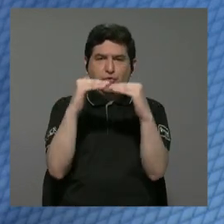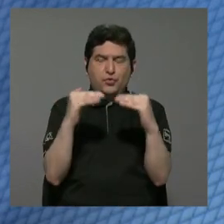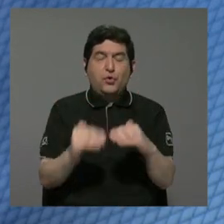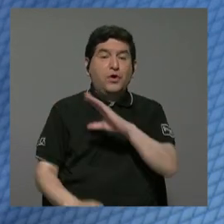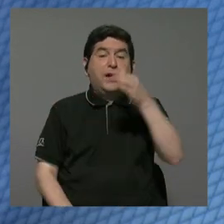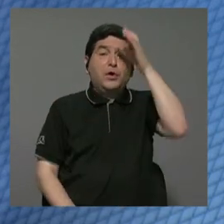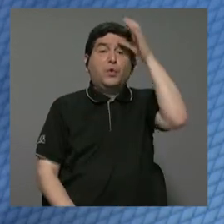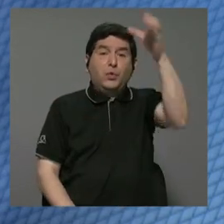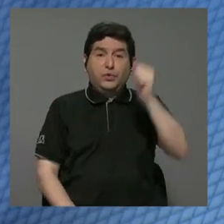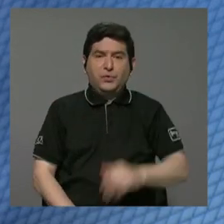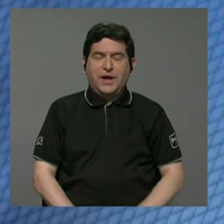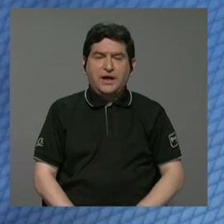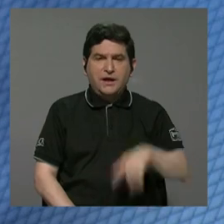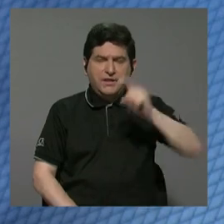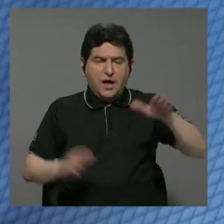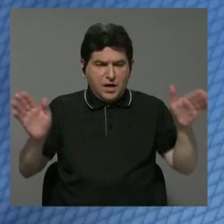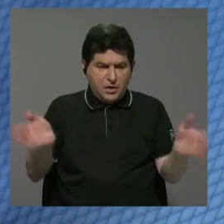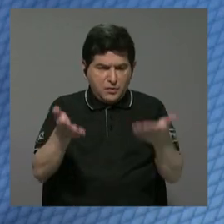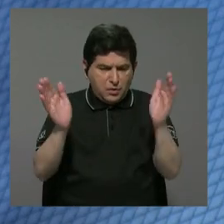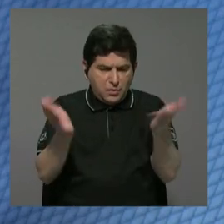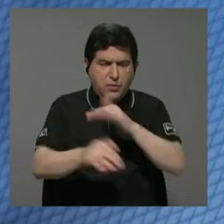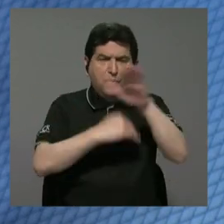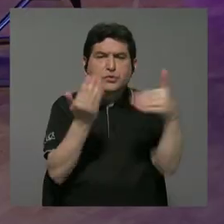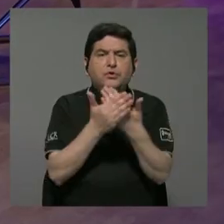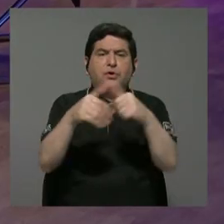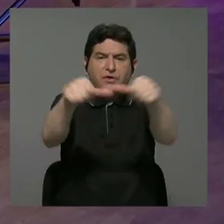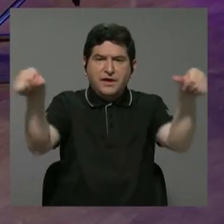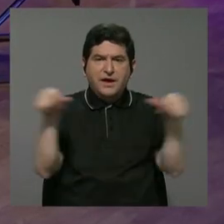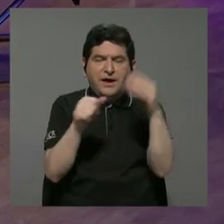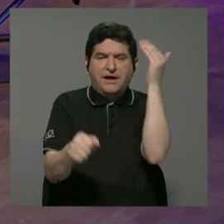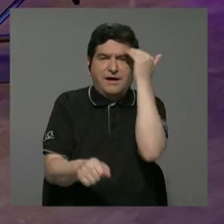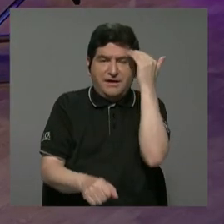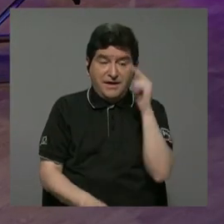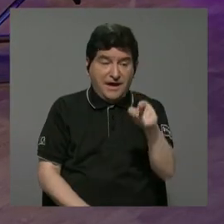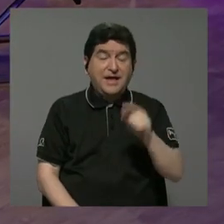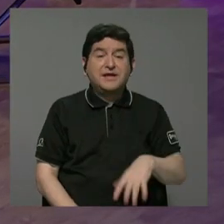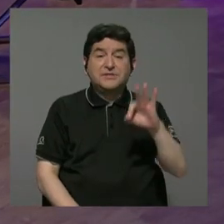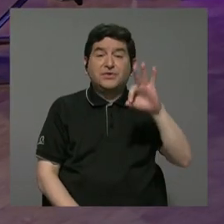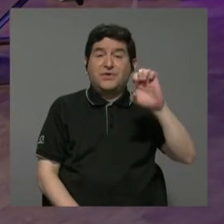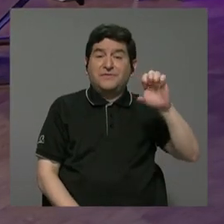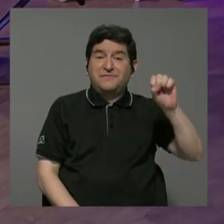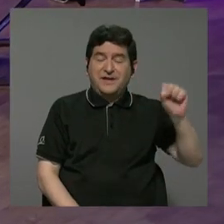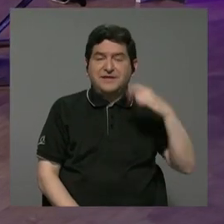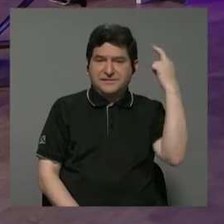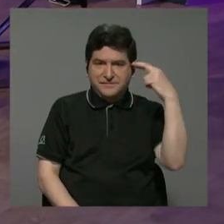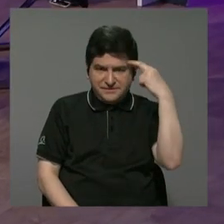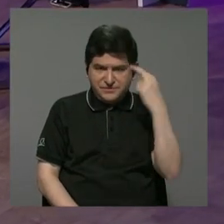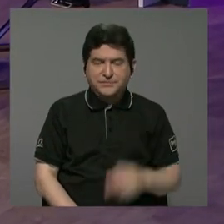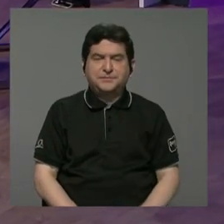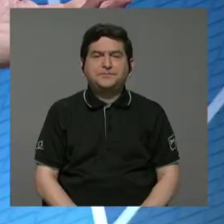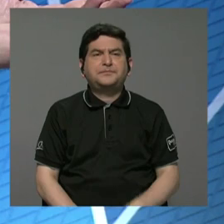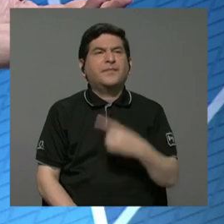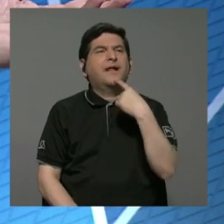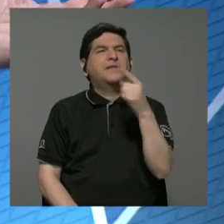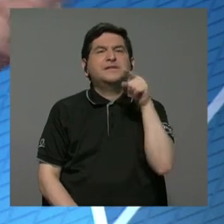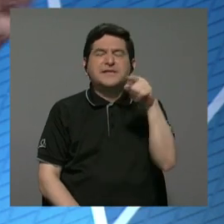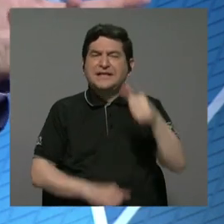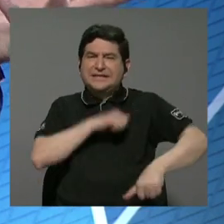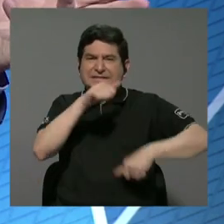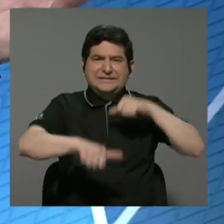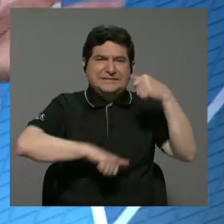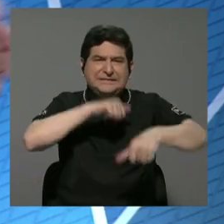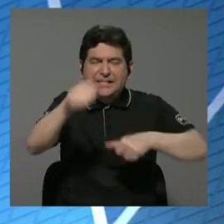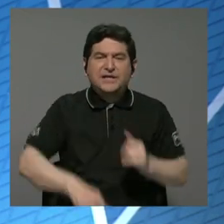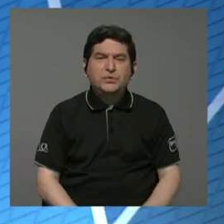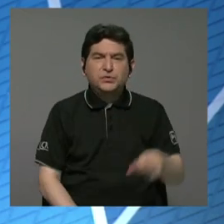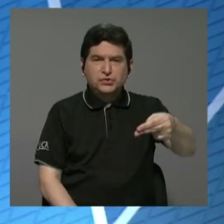cultural, debe estimular todos los ámbitos del saber. Para eso es el FES, justamente. Decíamos que esto es una lucha